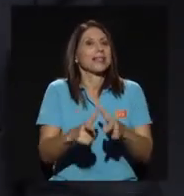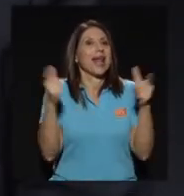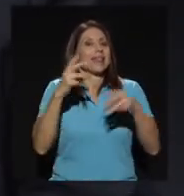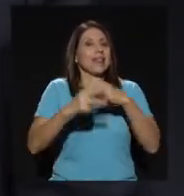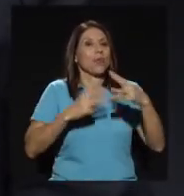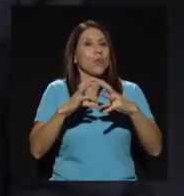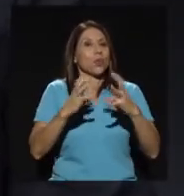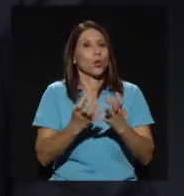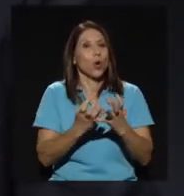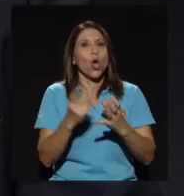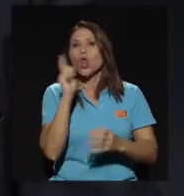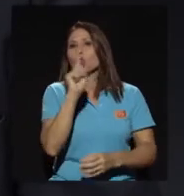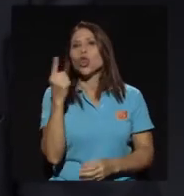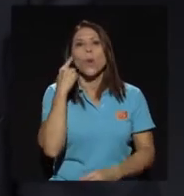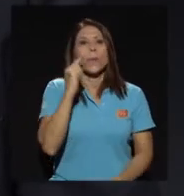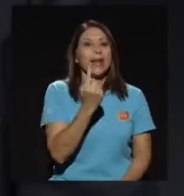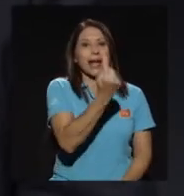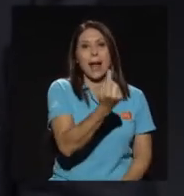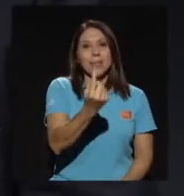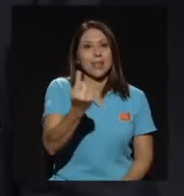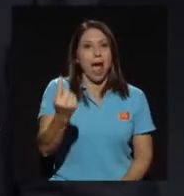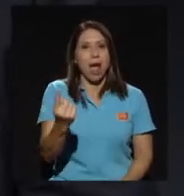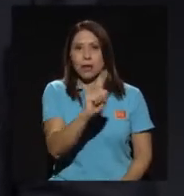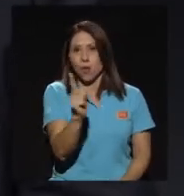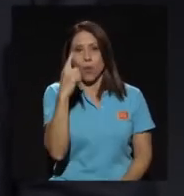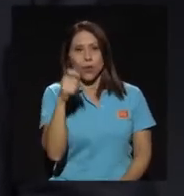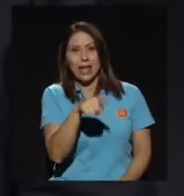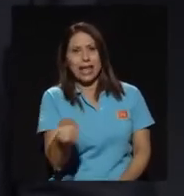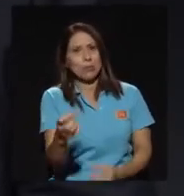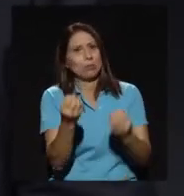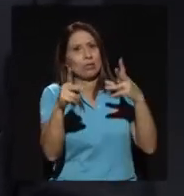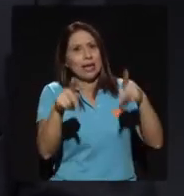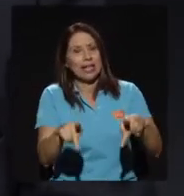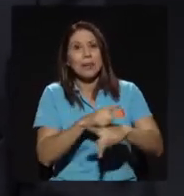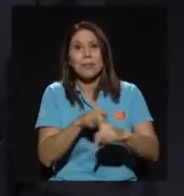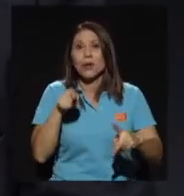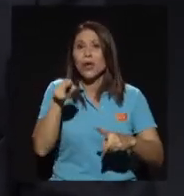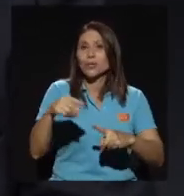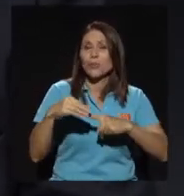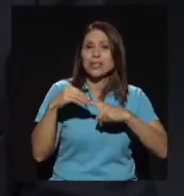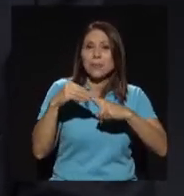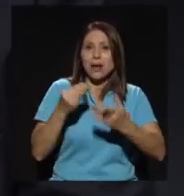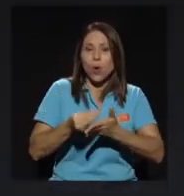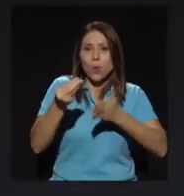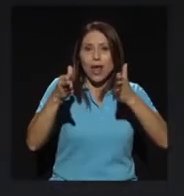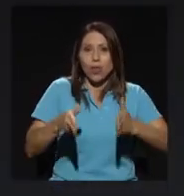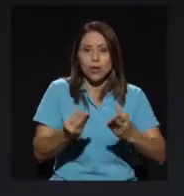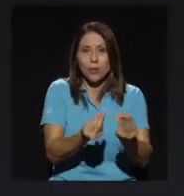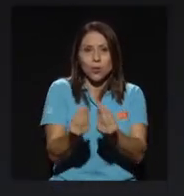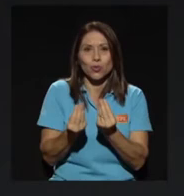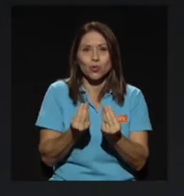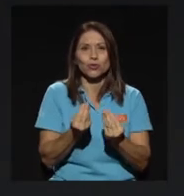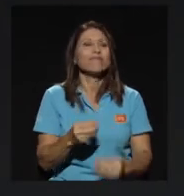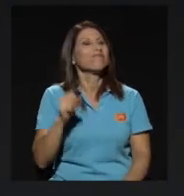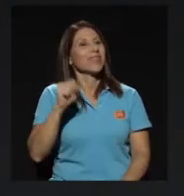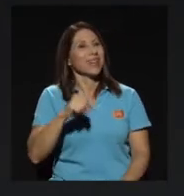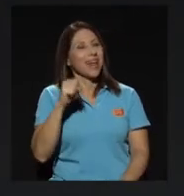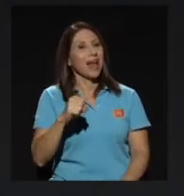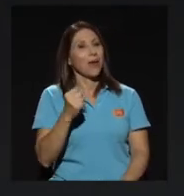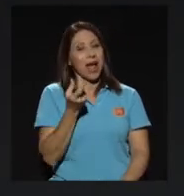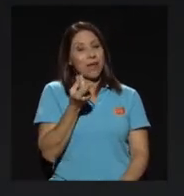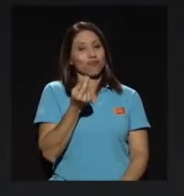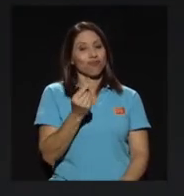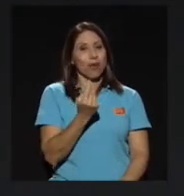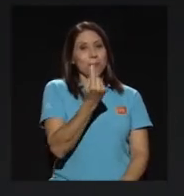sí y eso lo convierte en el principal comprador de productos es muy claro ahí el per cápita no cuenta y el jr per